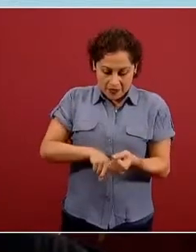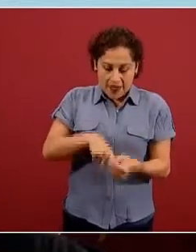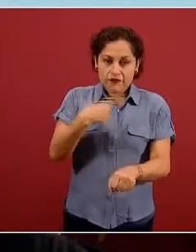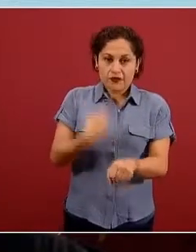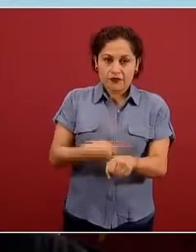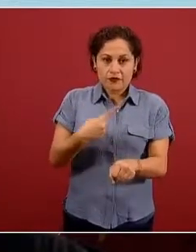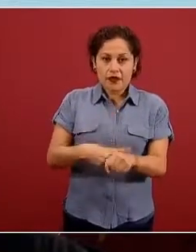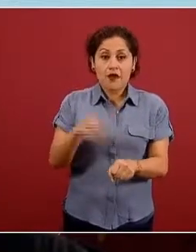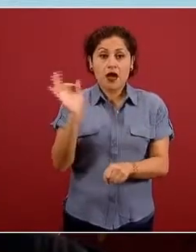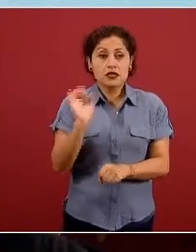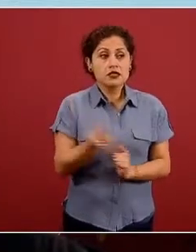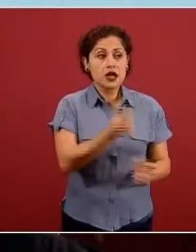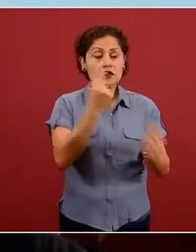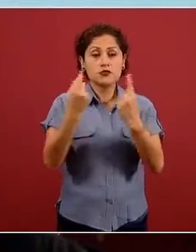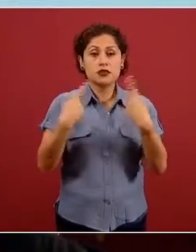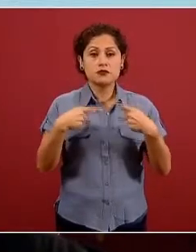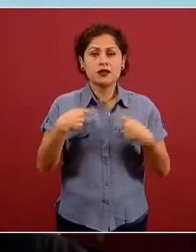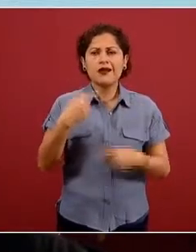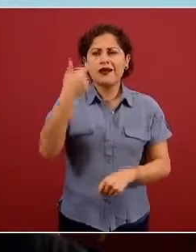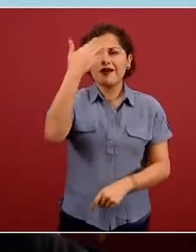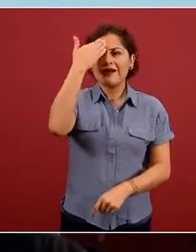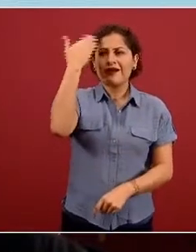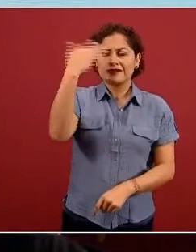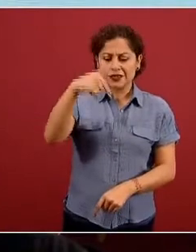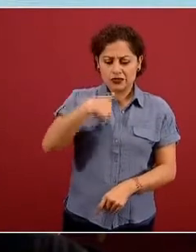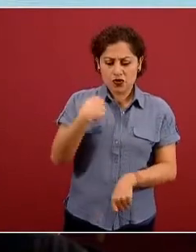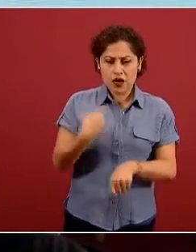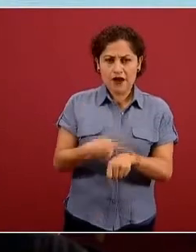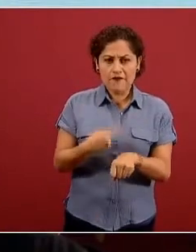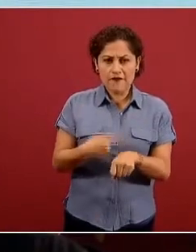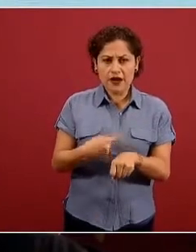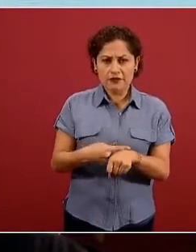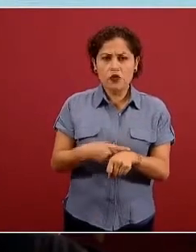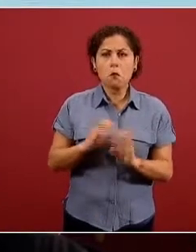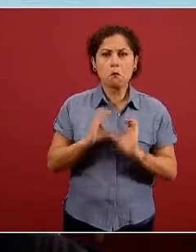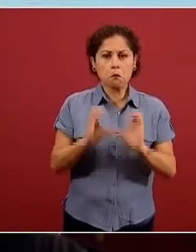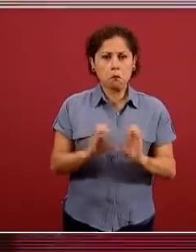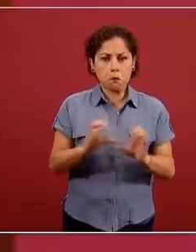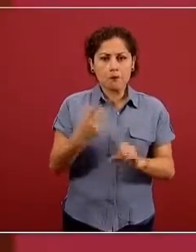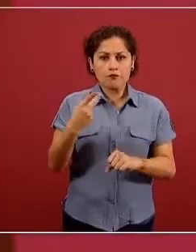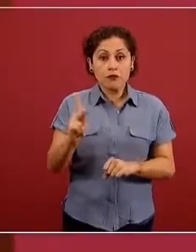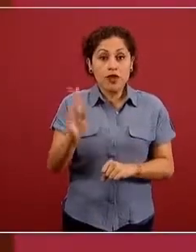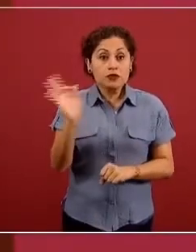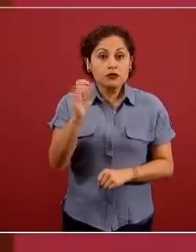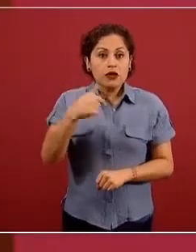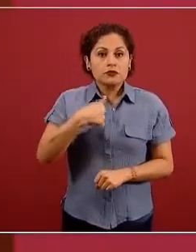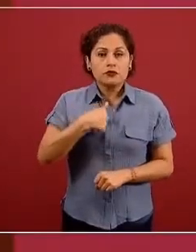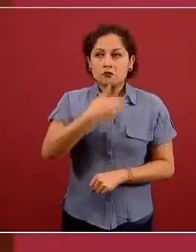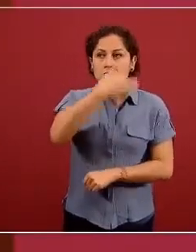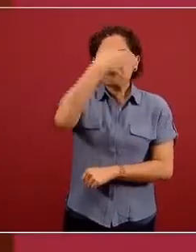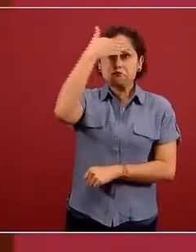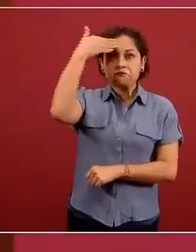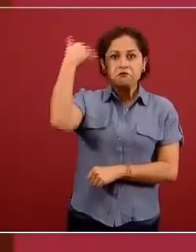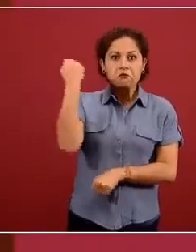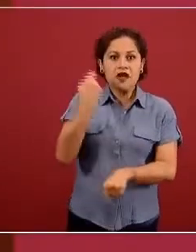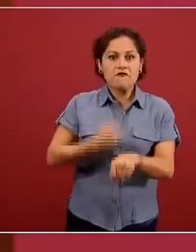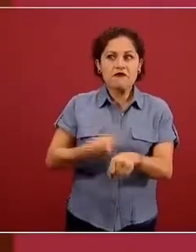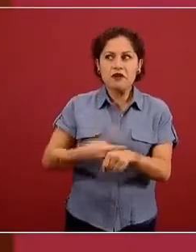enfermedad crónica, si llegara a presentar los síntomas de COVID y en cualquier momento